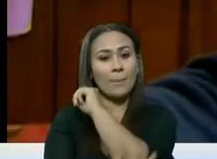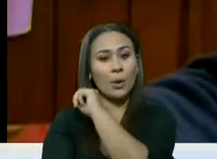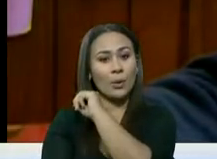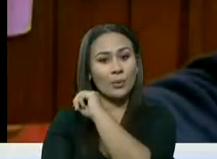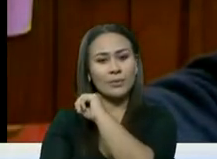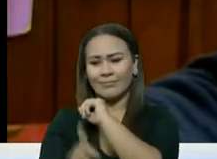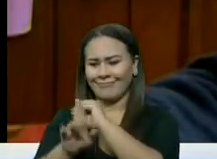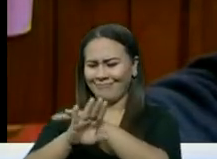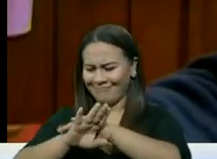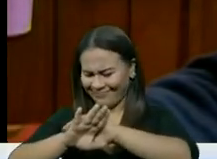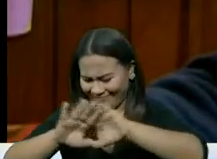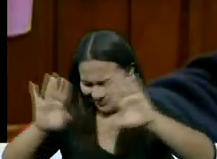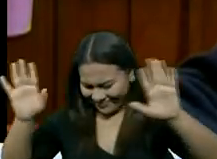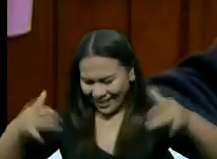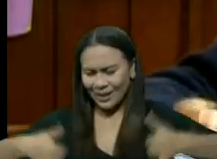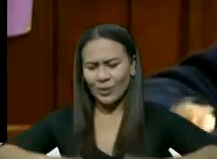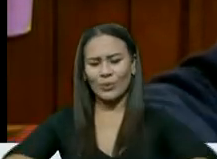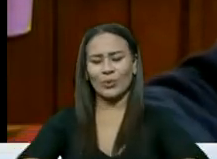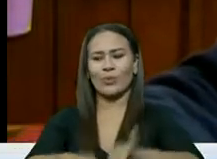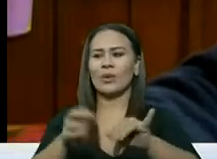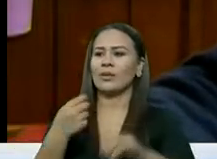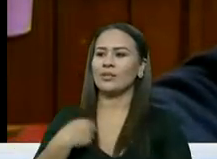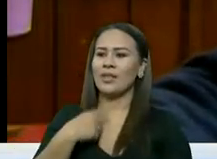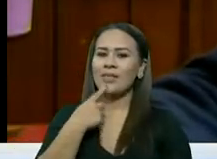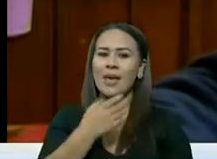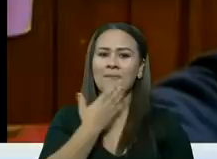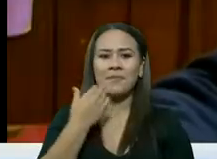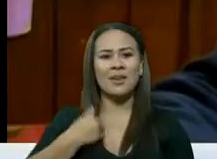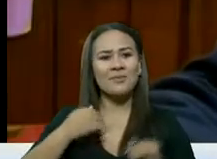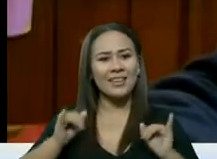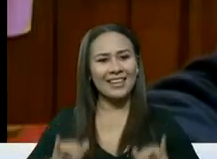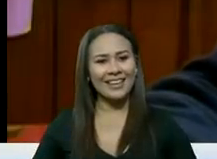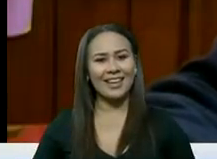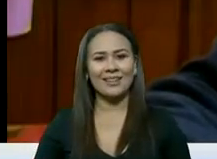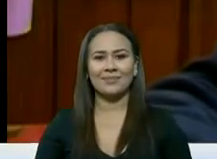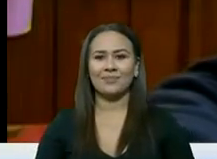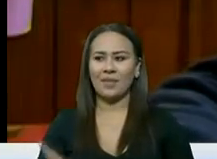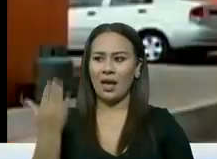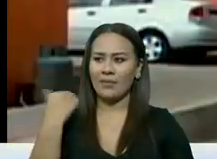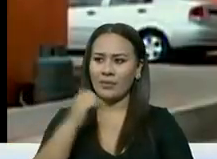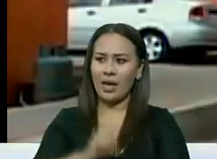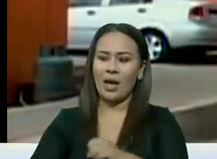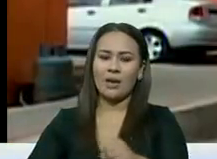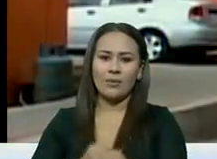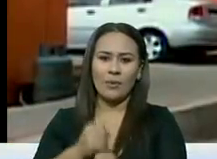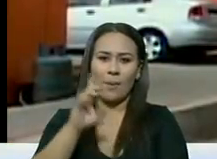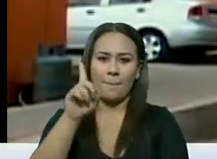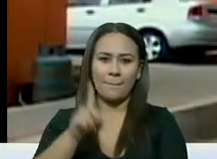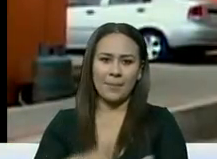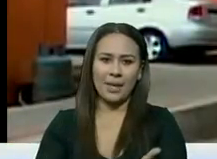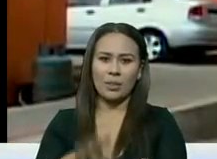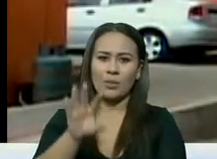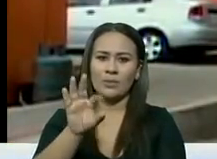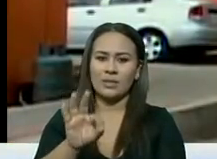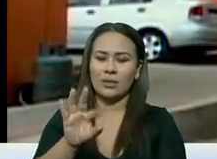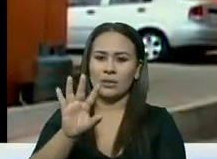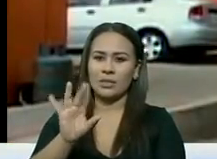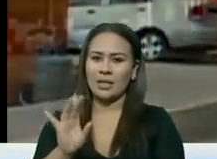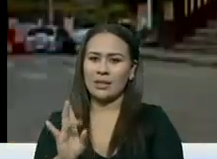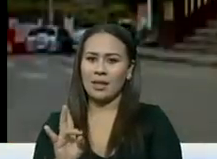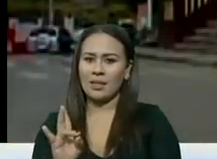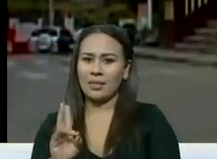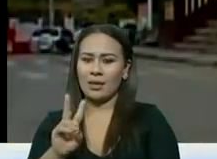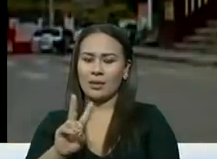que me animó a decir, me quedaré un poquito más. Era el año de 1971. Y ahí, ¿cómo